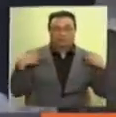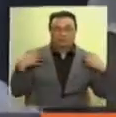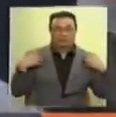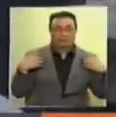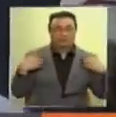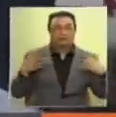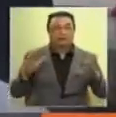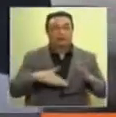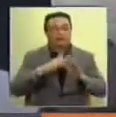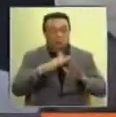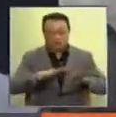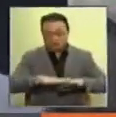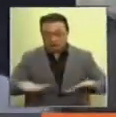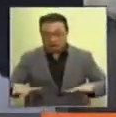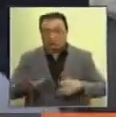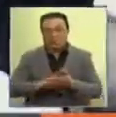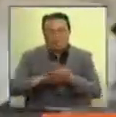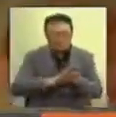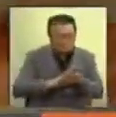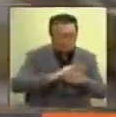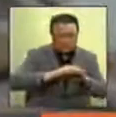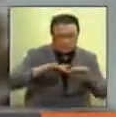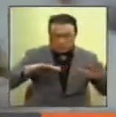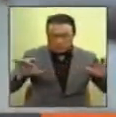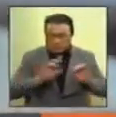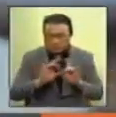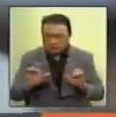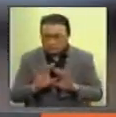radios. Sí, bueno, los muros, los mesones, lijarlos.